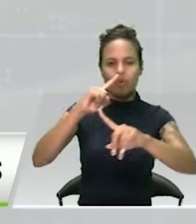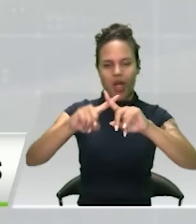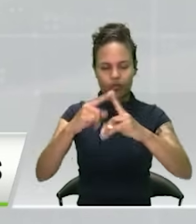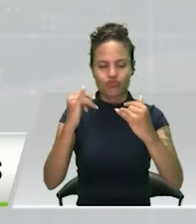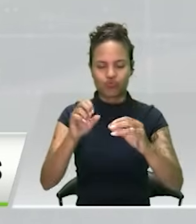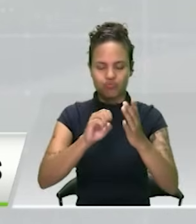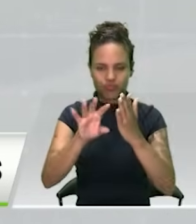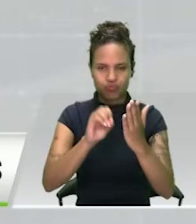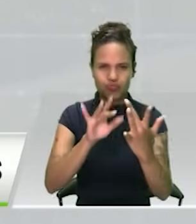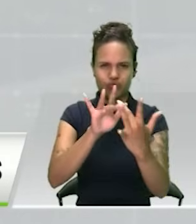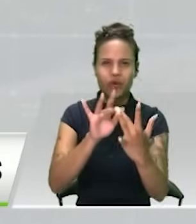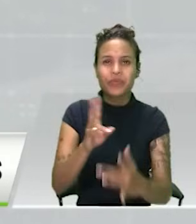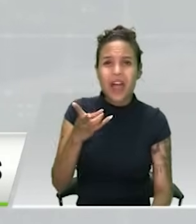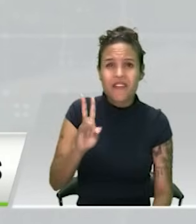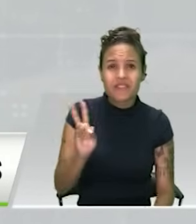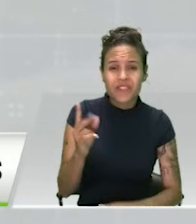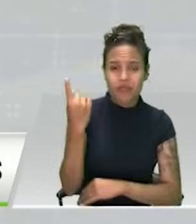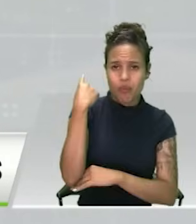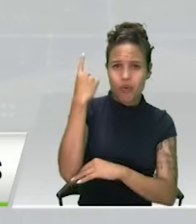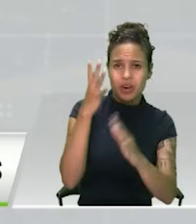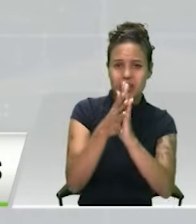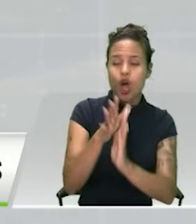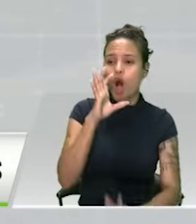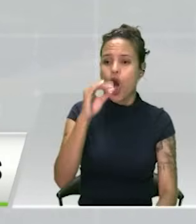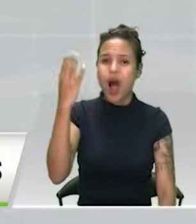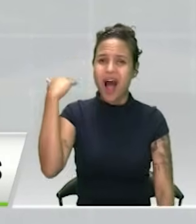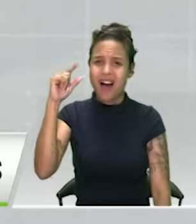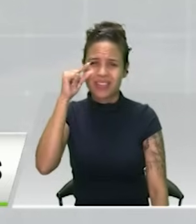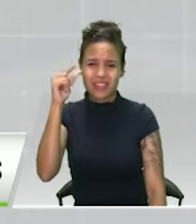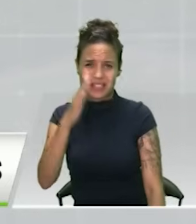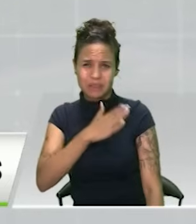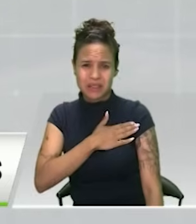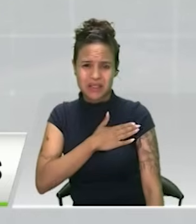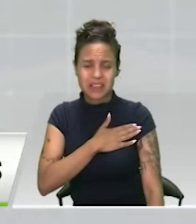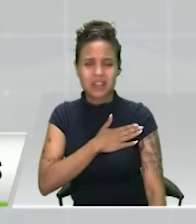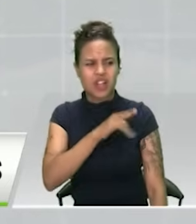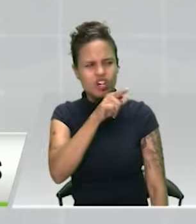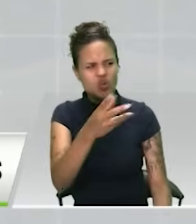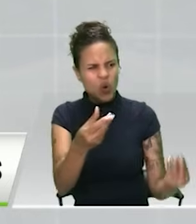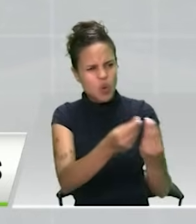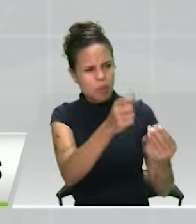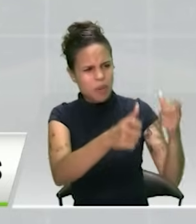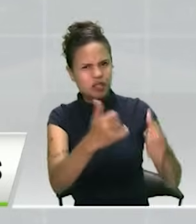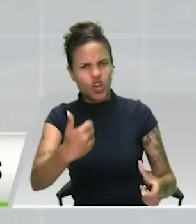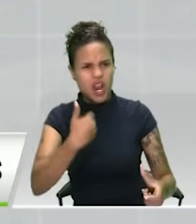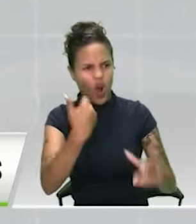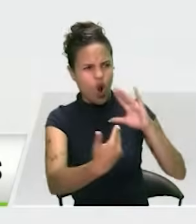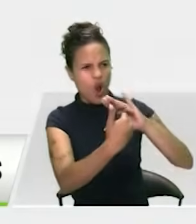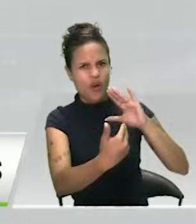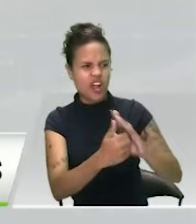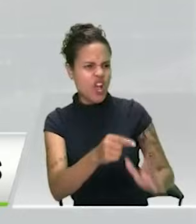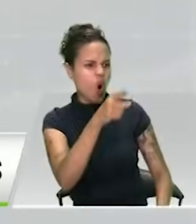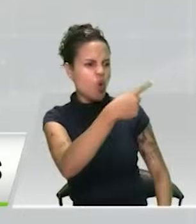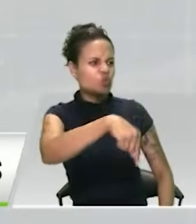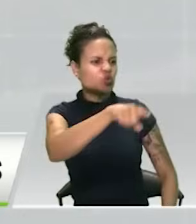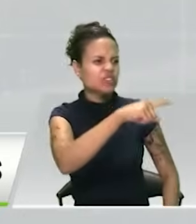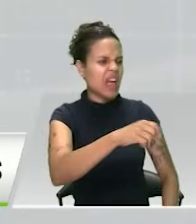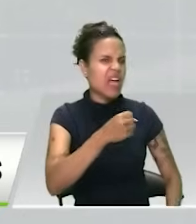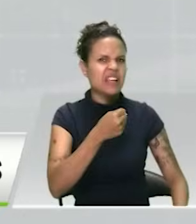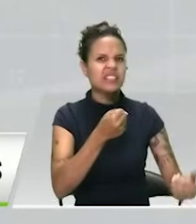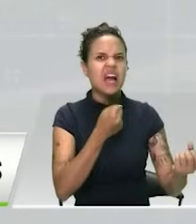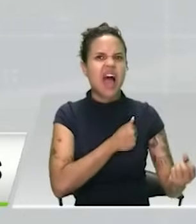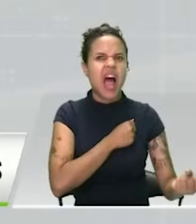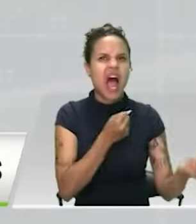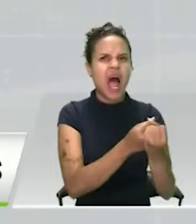plena campaña, cuando el expresidente reaccionó ante la protesta de un grupo de jóvenes que él llamó quinteristas. Esta mañana